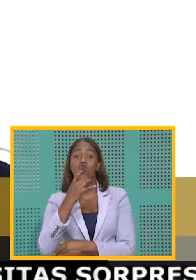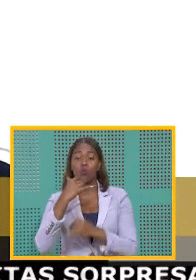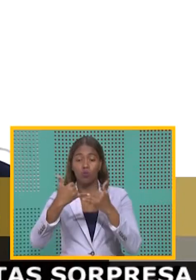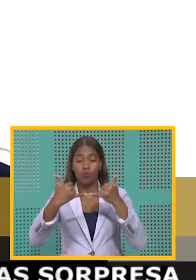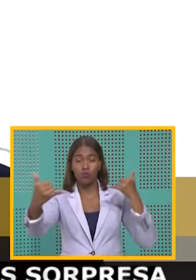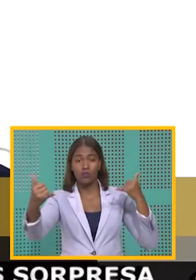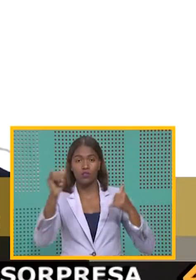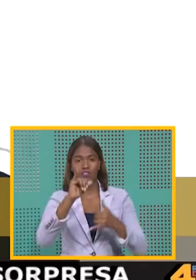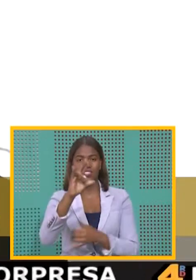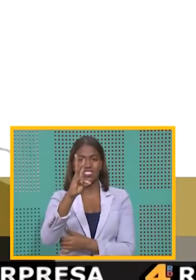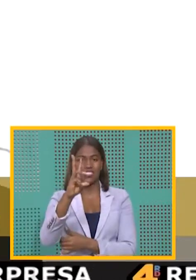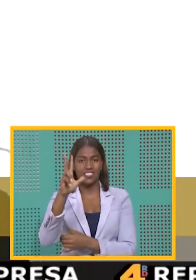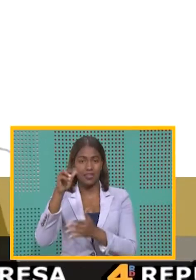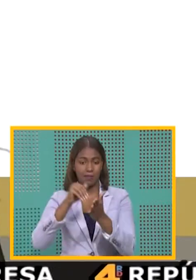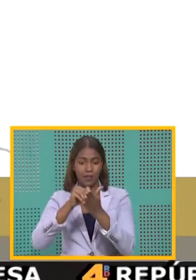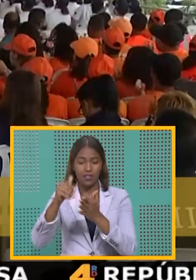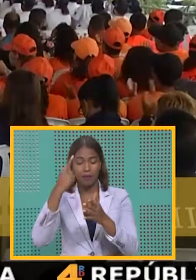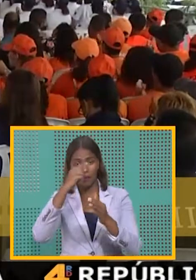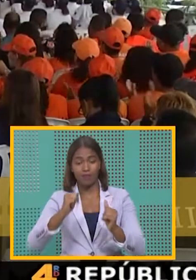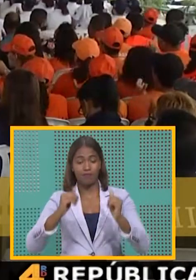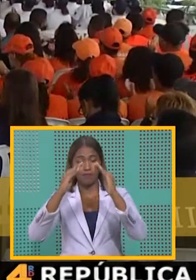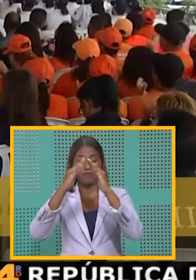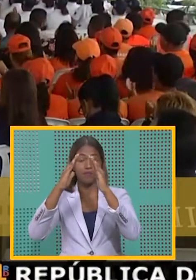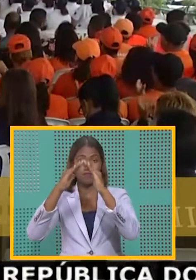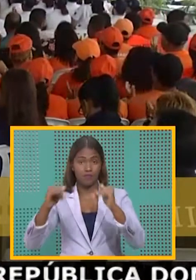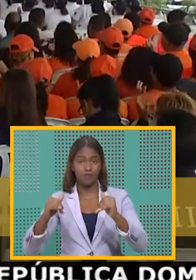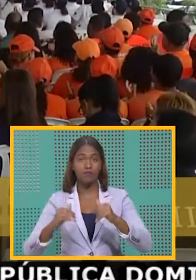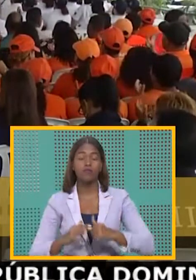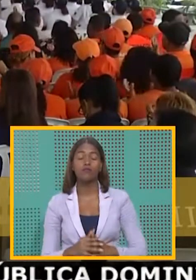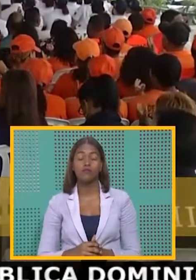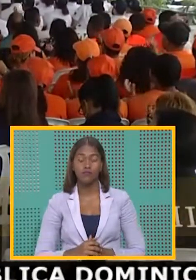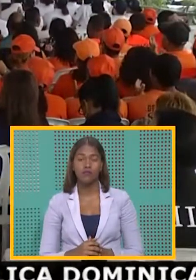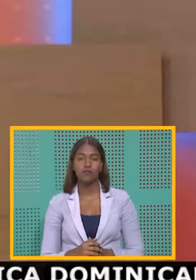63 millones en vivienda.